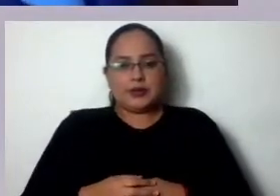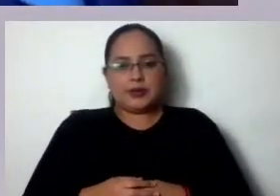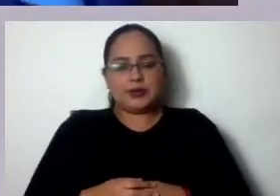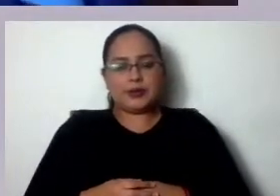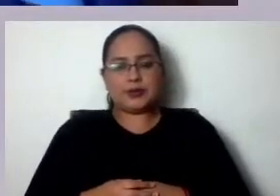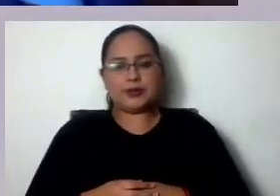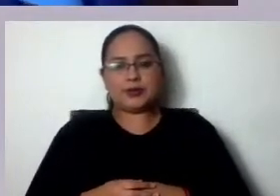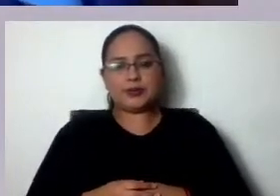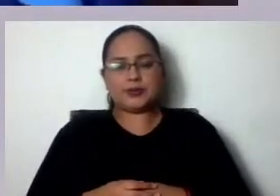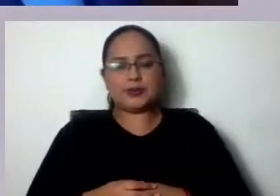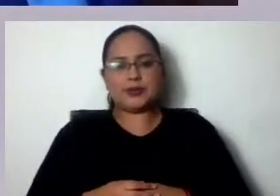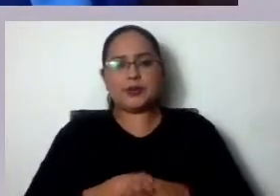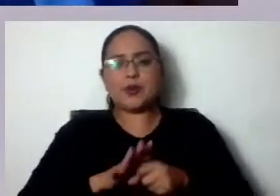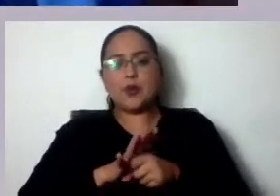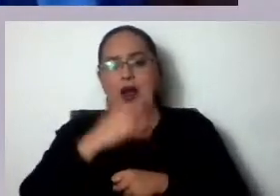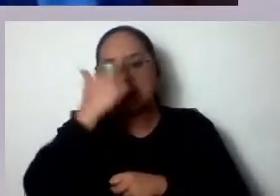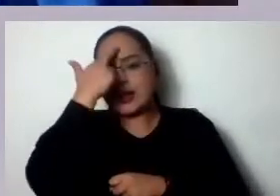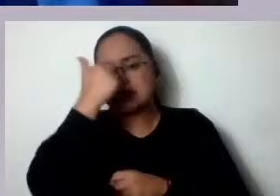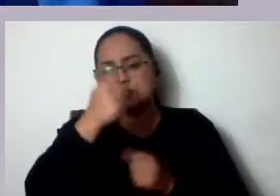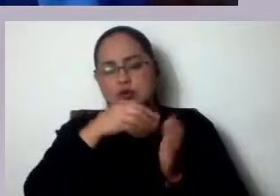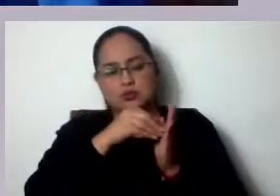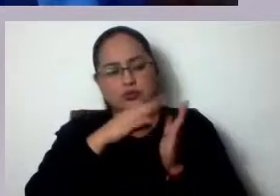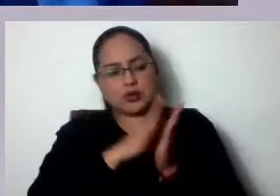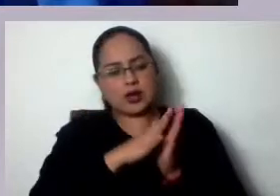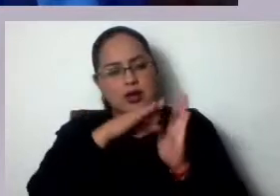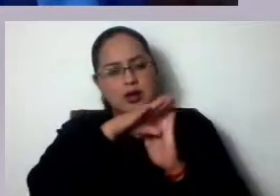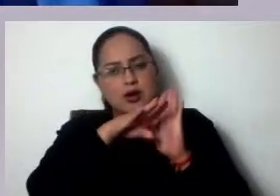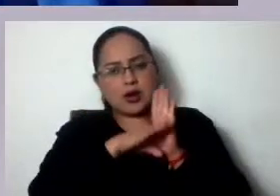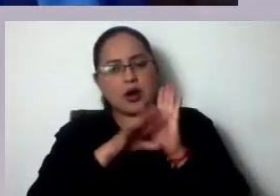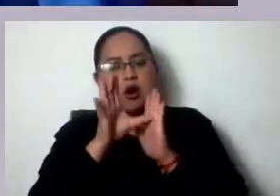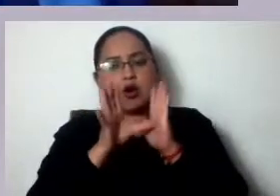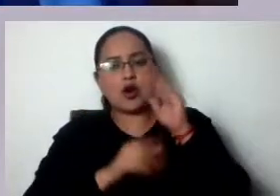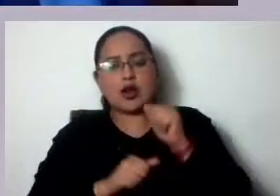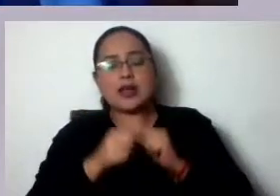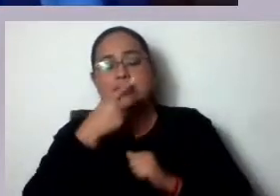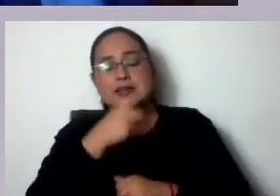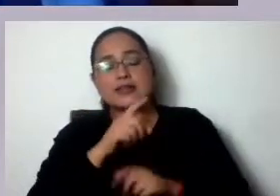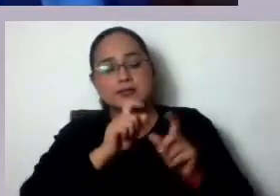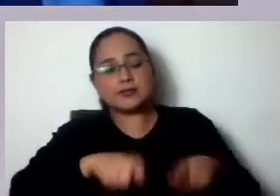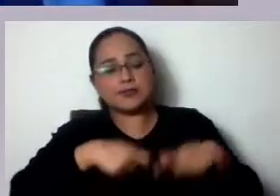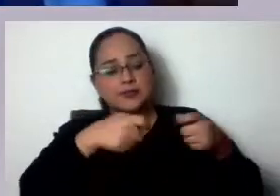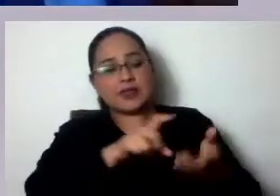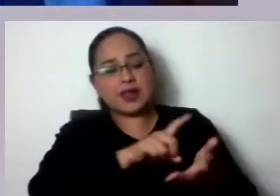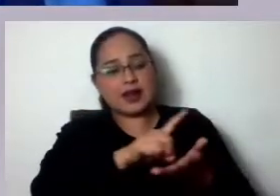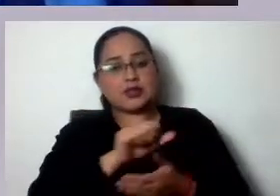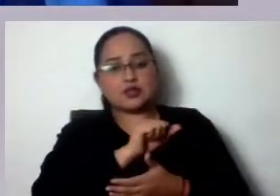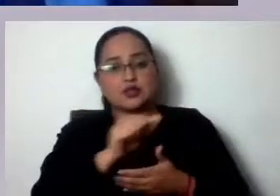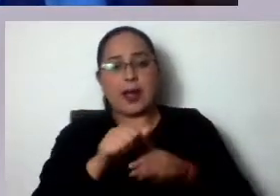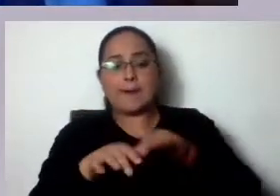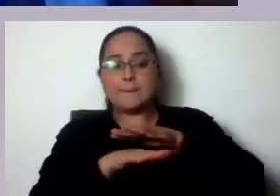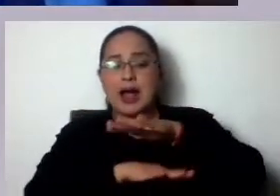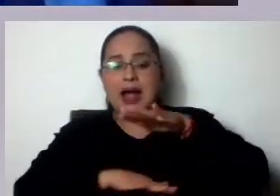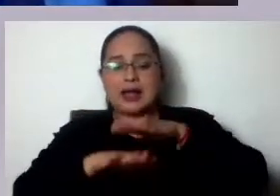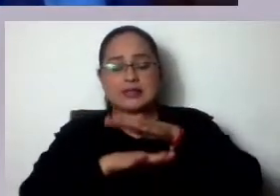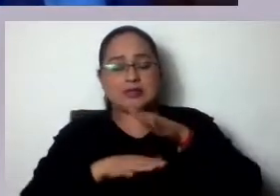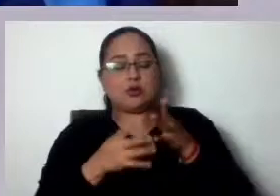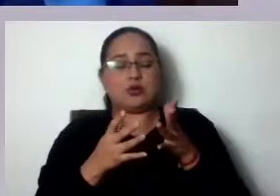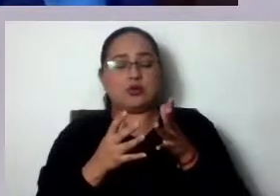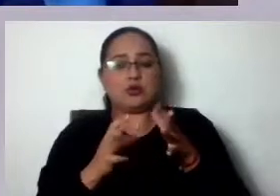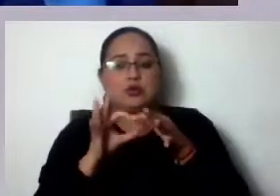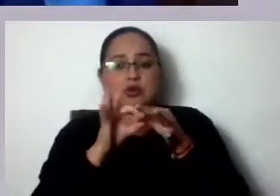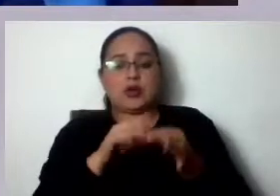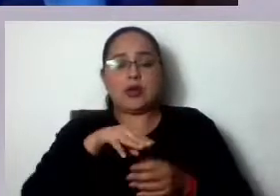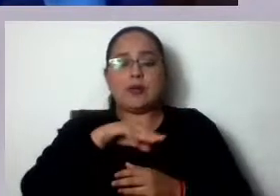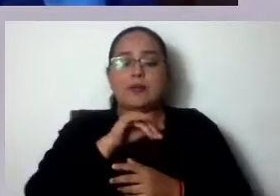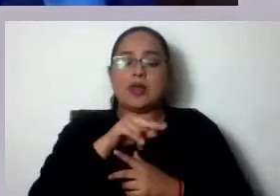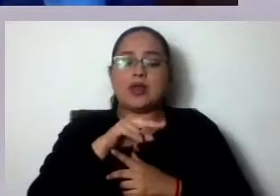es el fundamento constitucional en base al cual se reconoce el derecho al nudo vital que por cierto no se aprecia